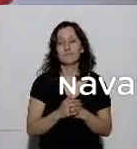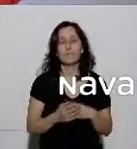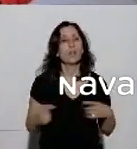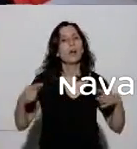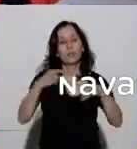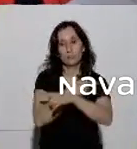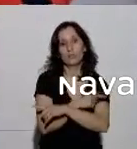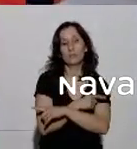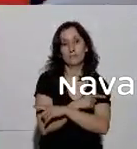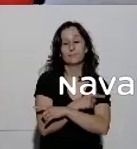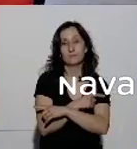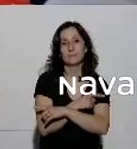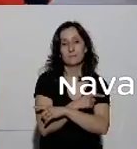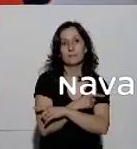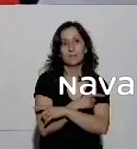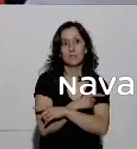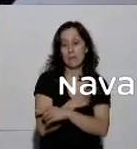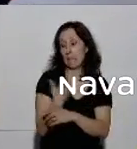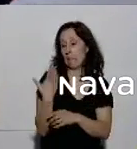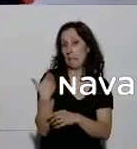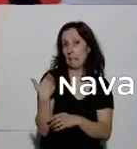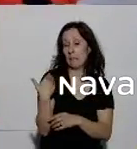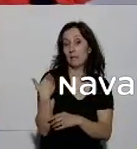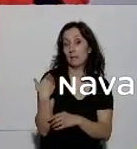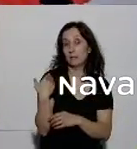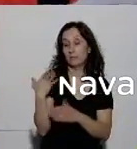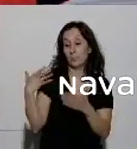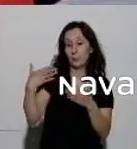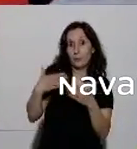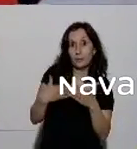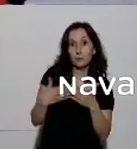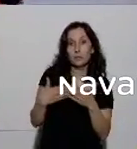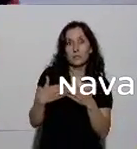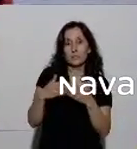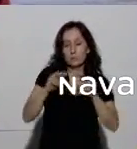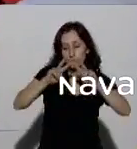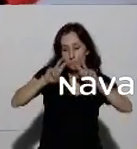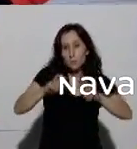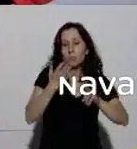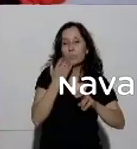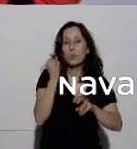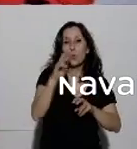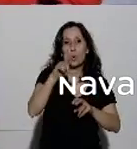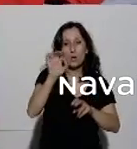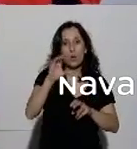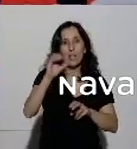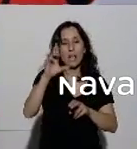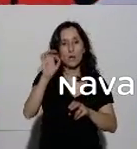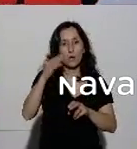todo lo contrario. Pues a raíz de hace unos poquitos años aquí, pues a raíz de investigadores como Julio Caro